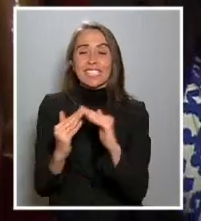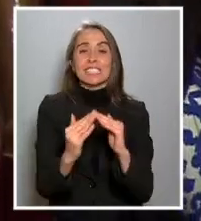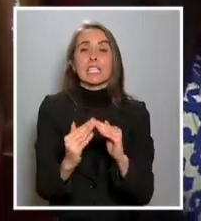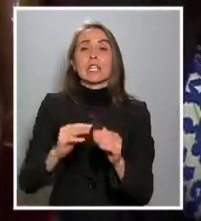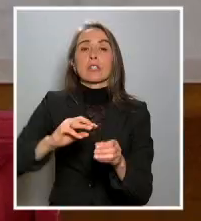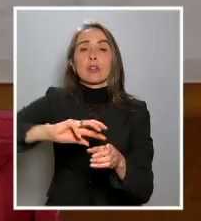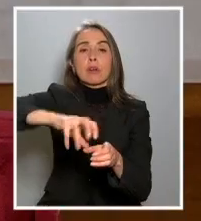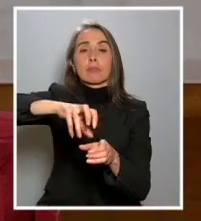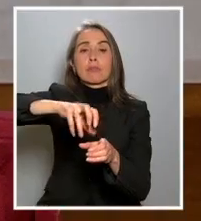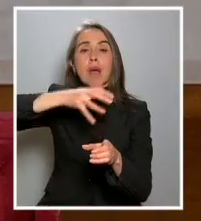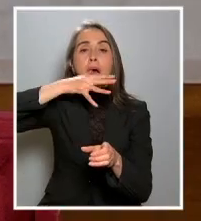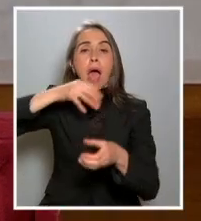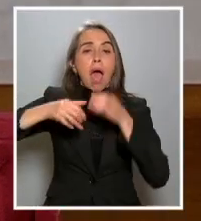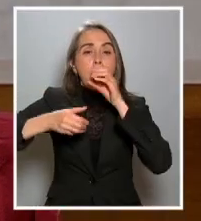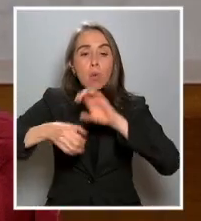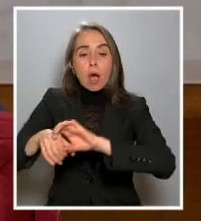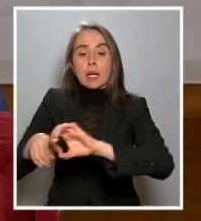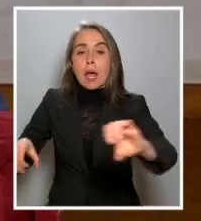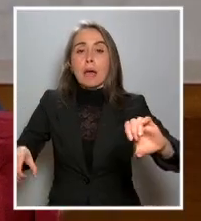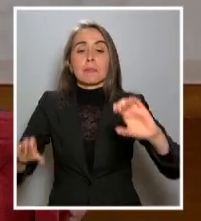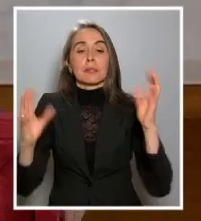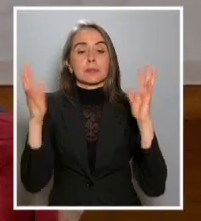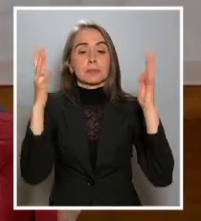agua potable.